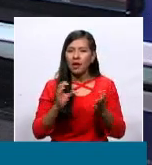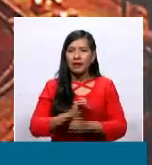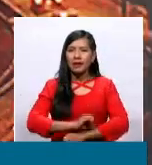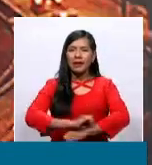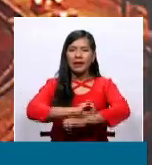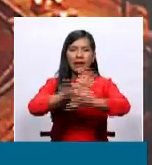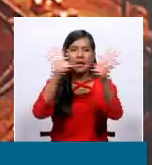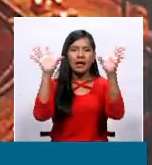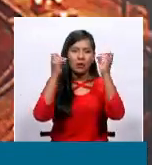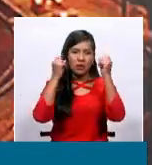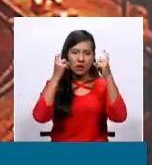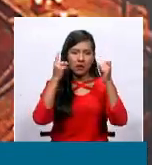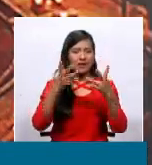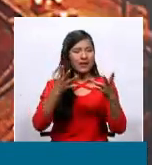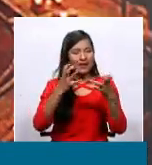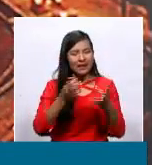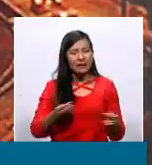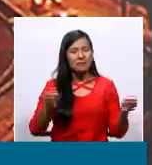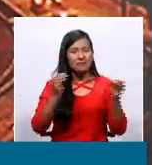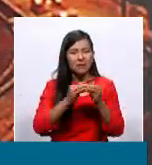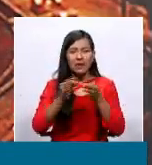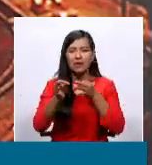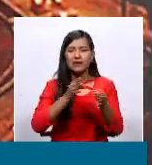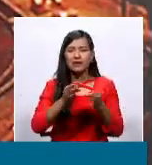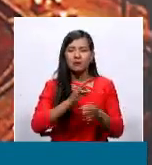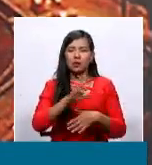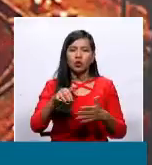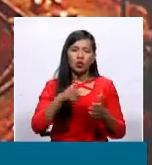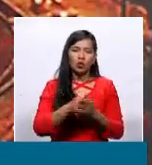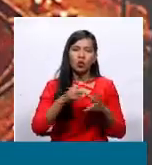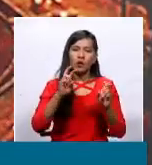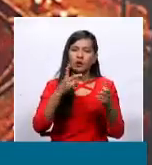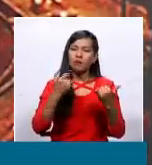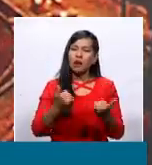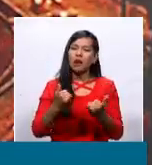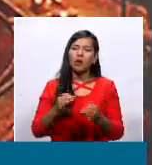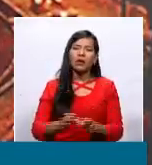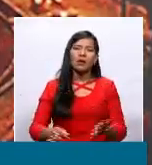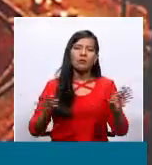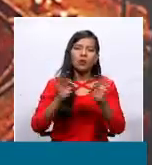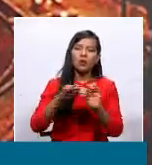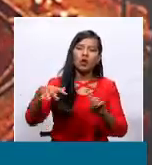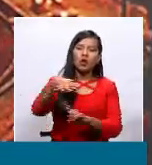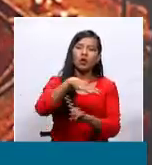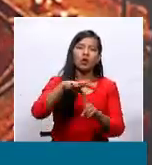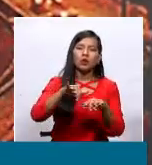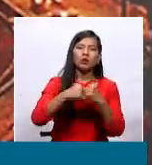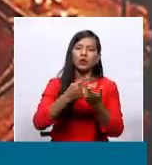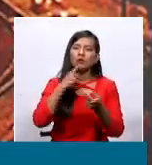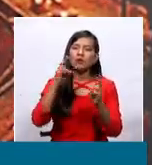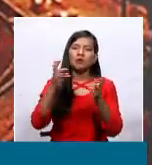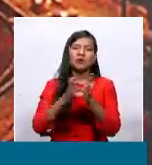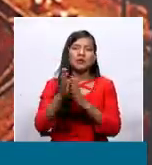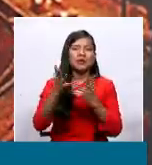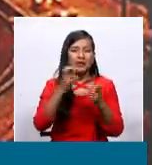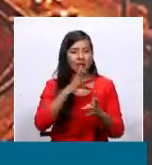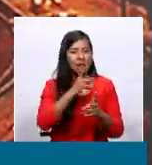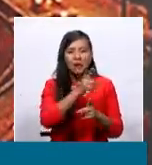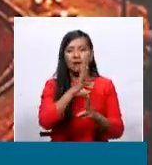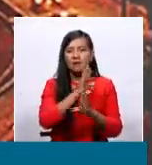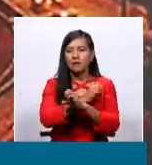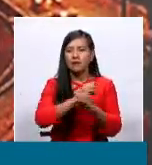ese proceso y se buscaba más una especie de comunicación coyuntural sobre lo que está sucediendo en el país. En ese sentido, de acuerdo a su